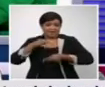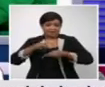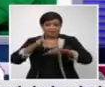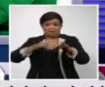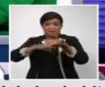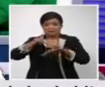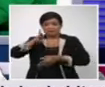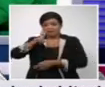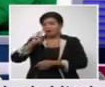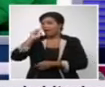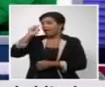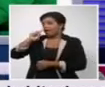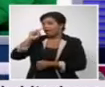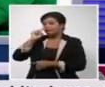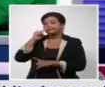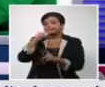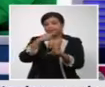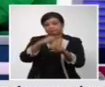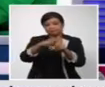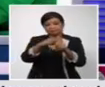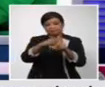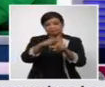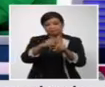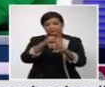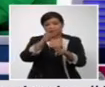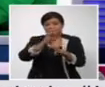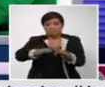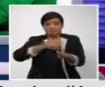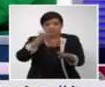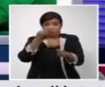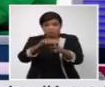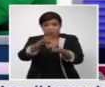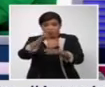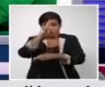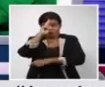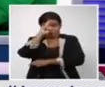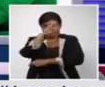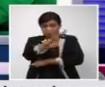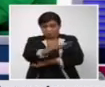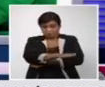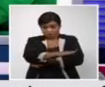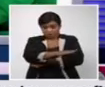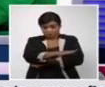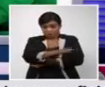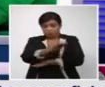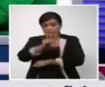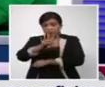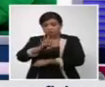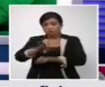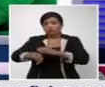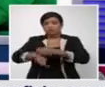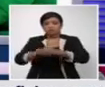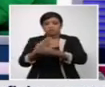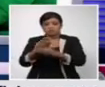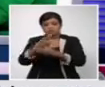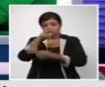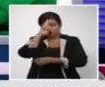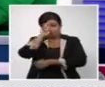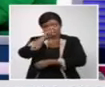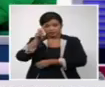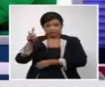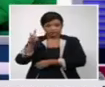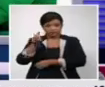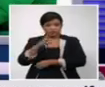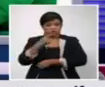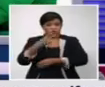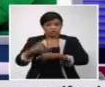positivo. Después de su ingreso, después tuvo 4 días ingresado, 2 de ellos en